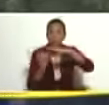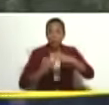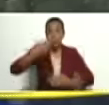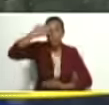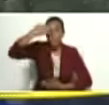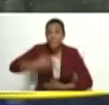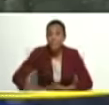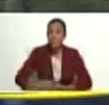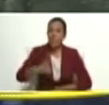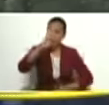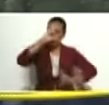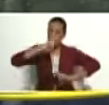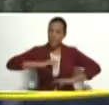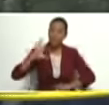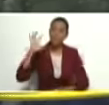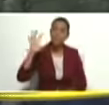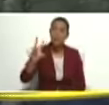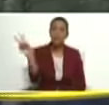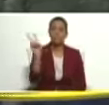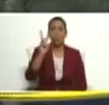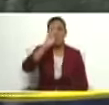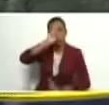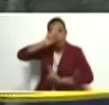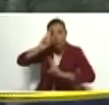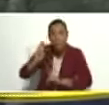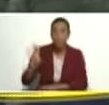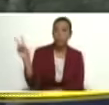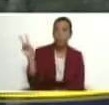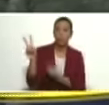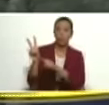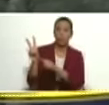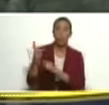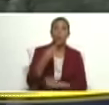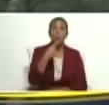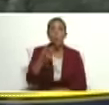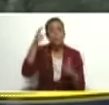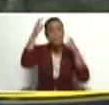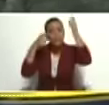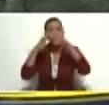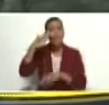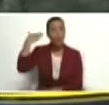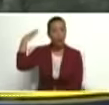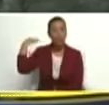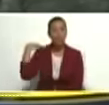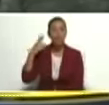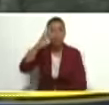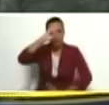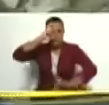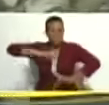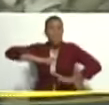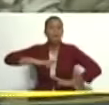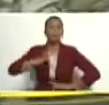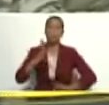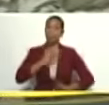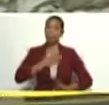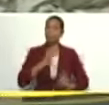para que se respete a nuestro país, como diría el comandante Hugo Chávez, para que nos respeten por